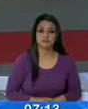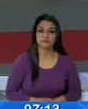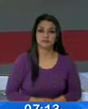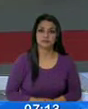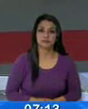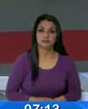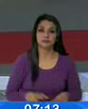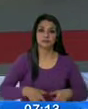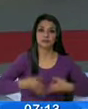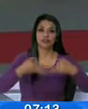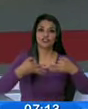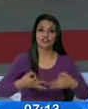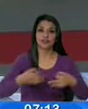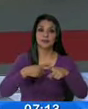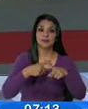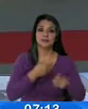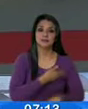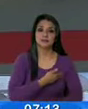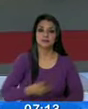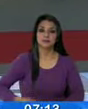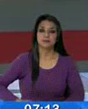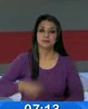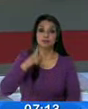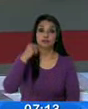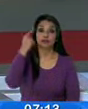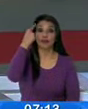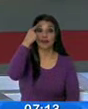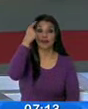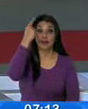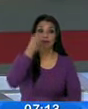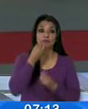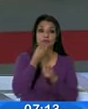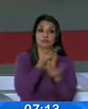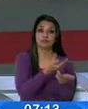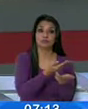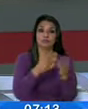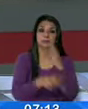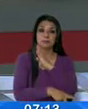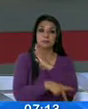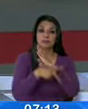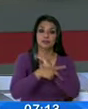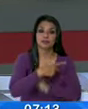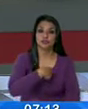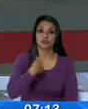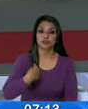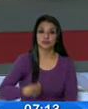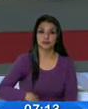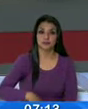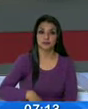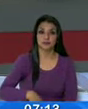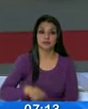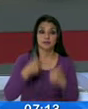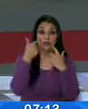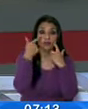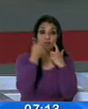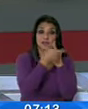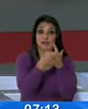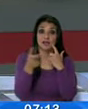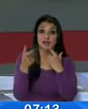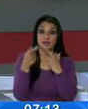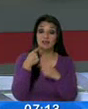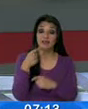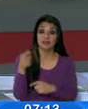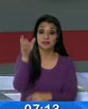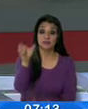la asistencia del expresidente Rafael Correa a rendir versión en el caso de Petrochina. Para la Fiscalía General, las declaraciones del líder